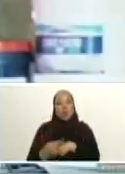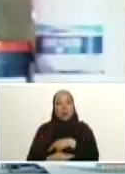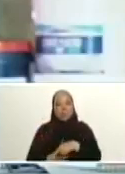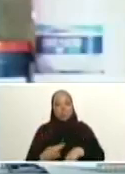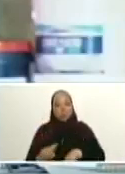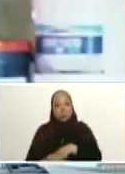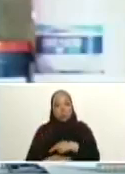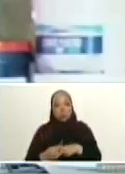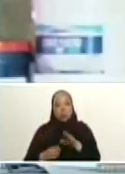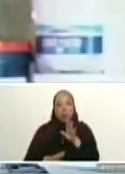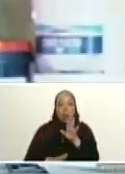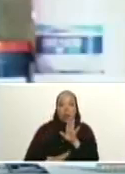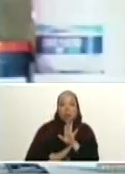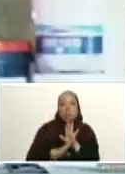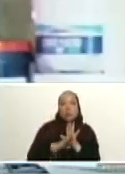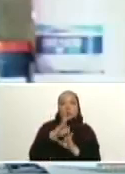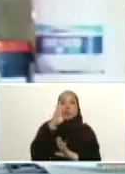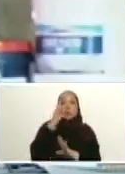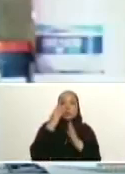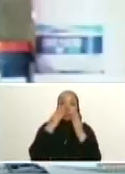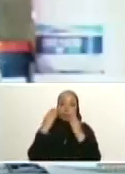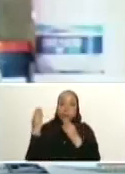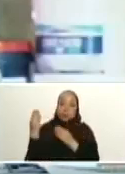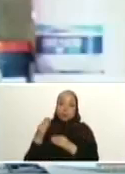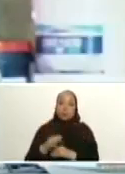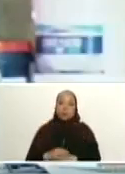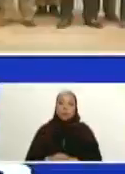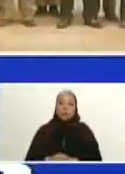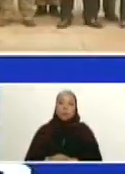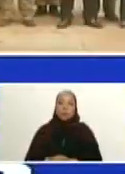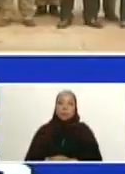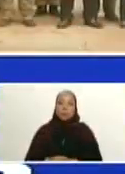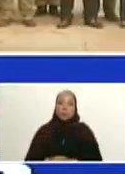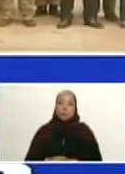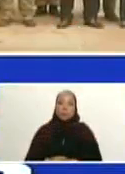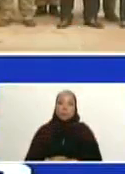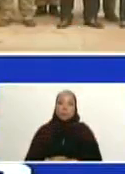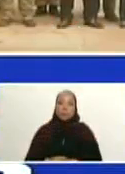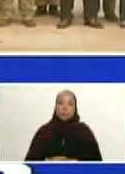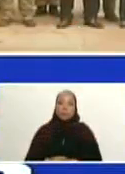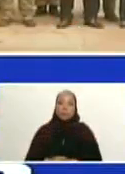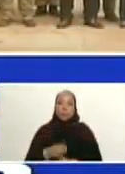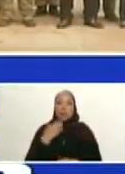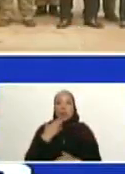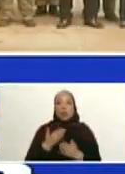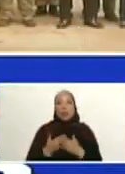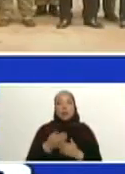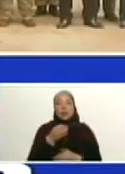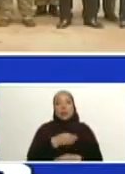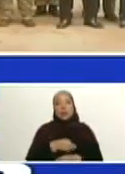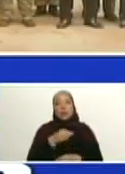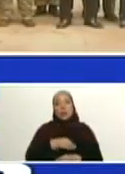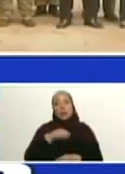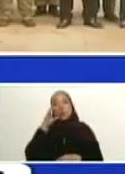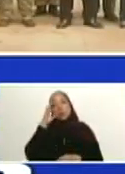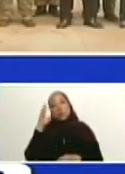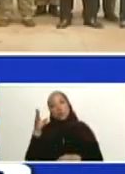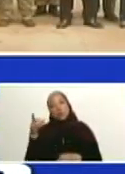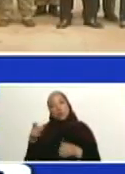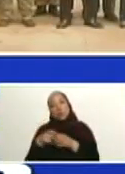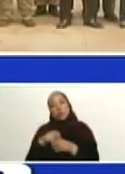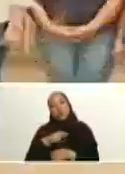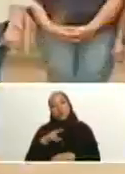también avanza. Adelante, Barinas. Gracias, presidente. Un saludo de la tierra de